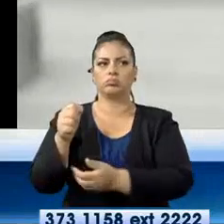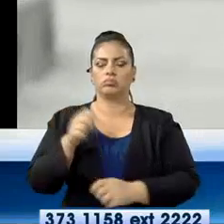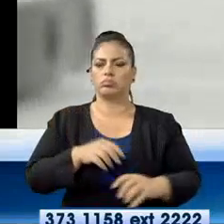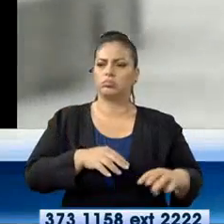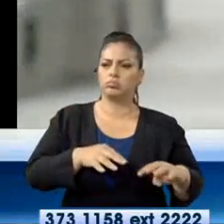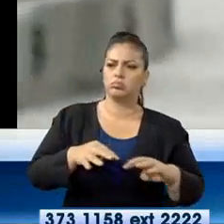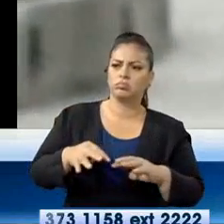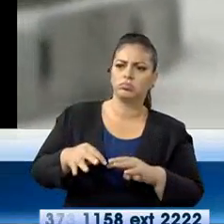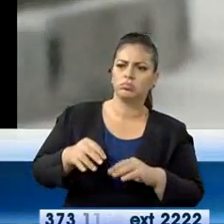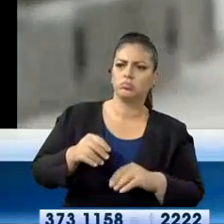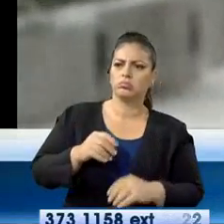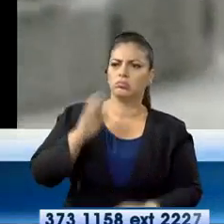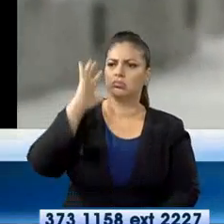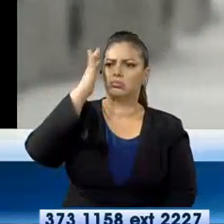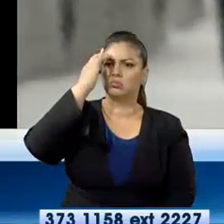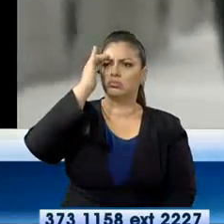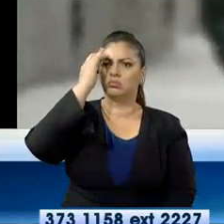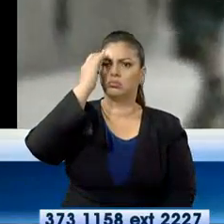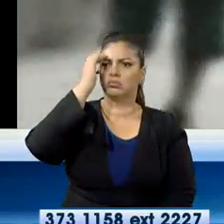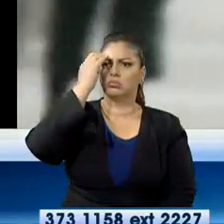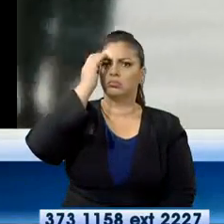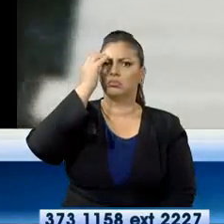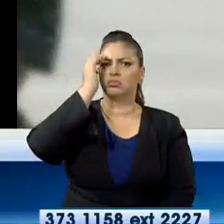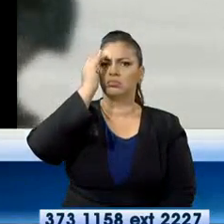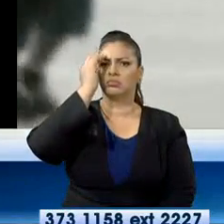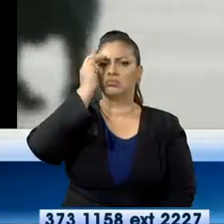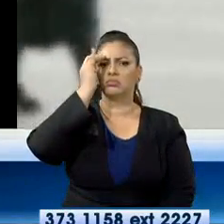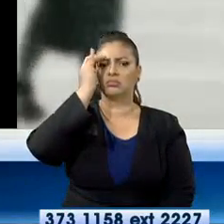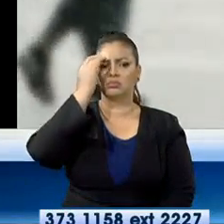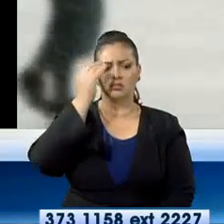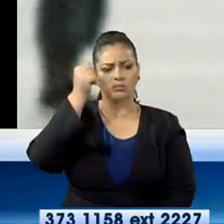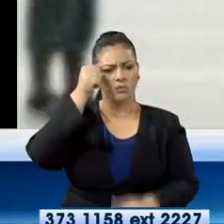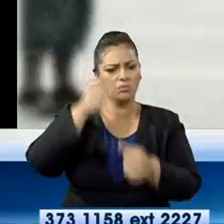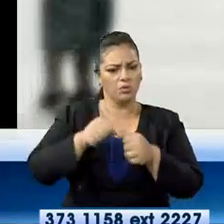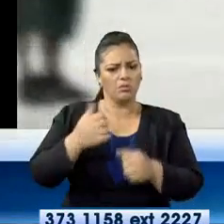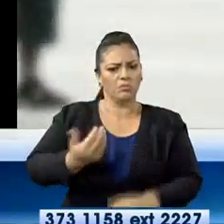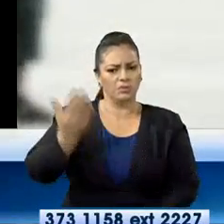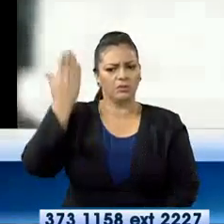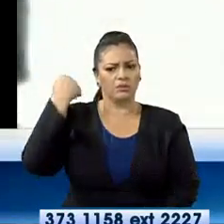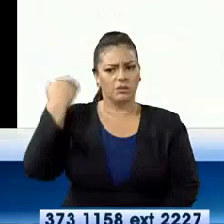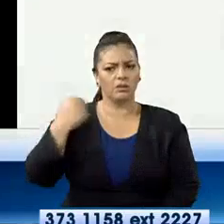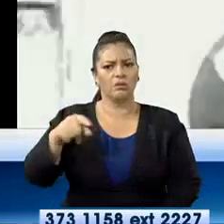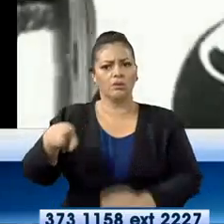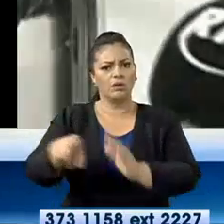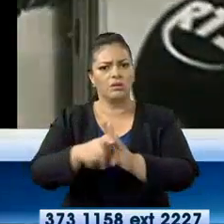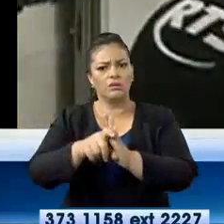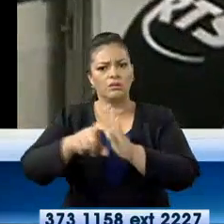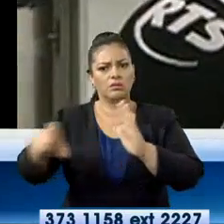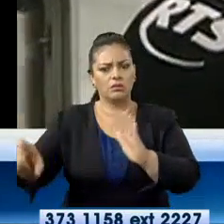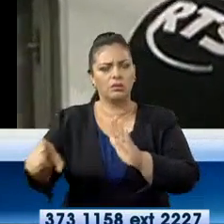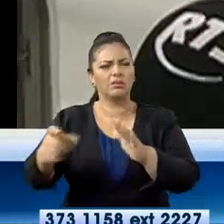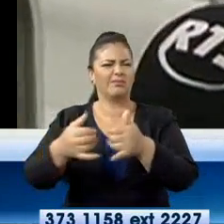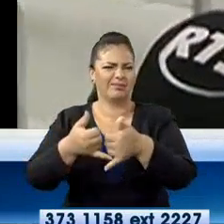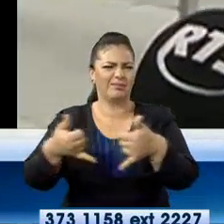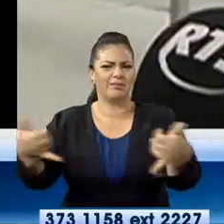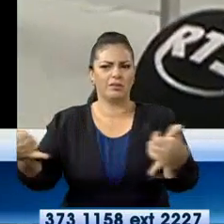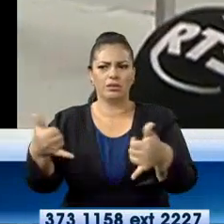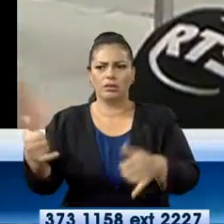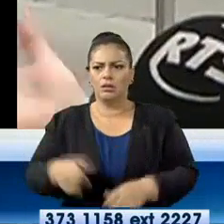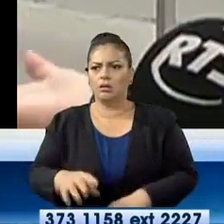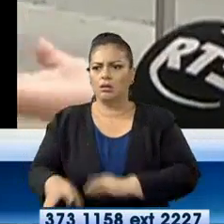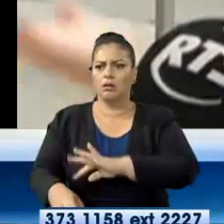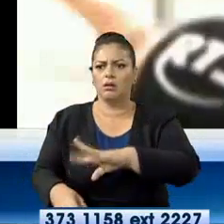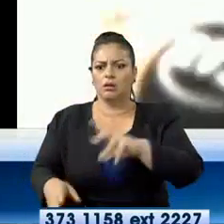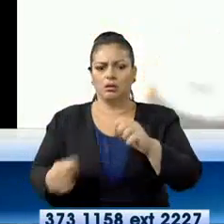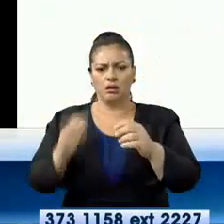una ciudadela del norte de Guayaquil desde el último asalto en un centro comercial. Pues piden más resguardo y que de pronto ya